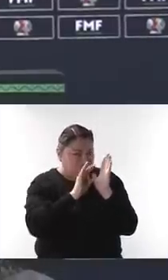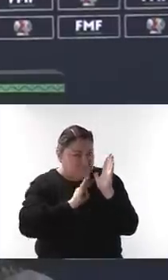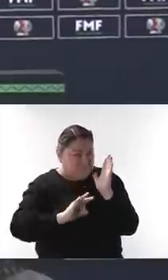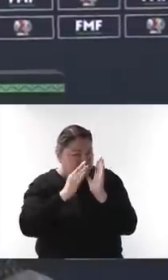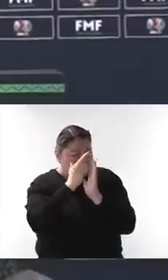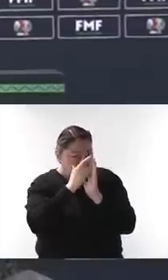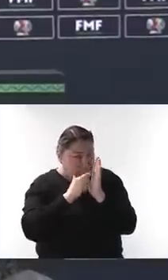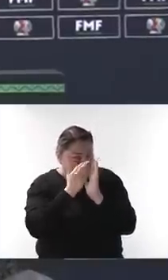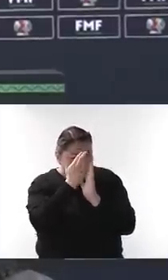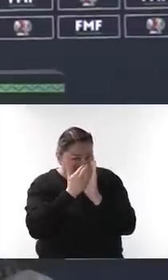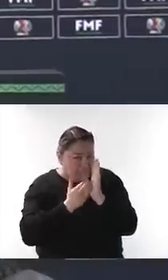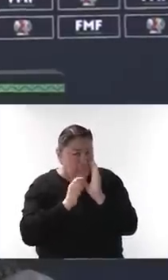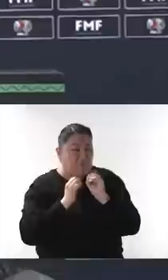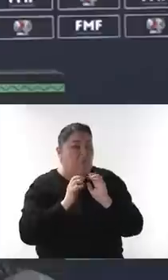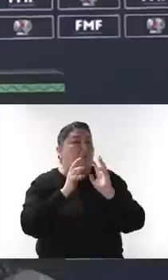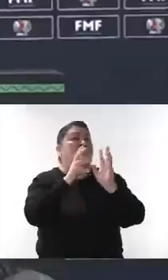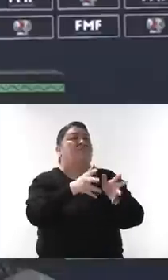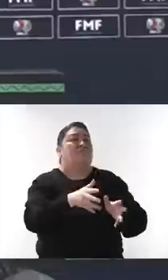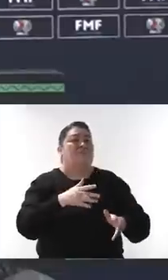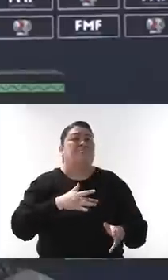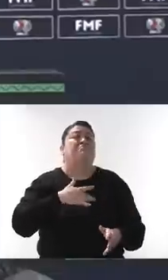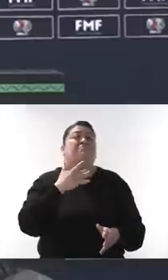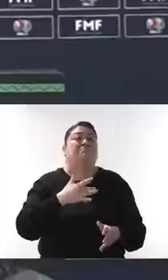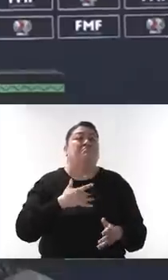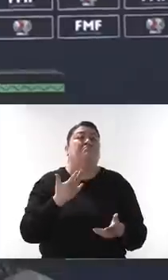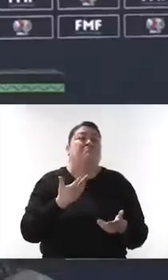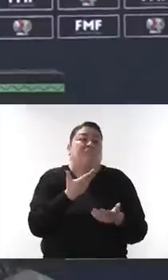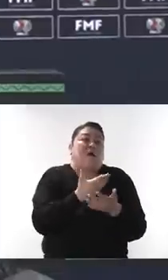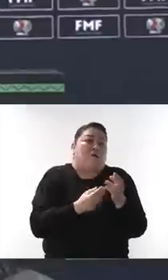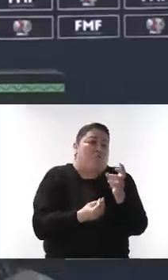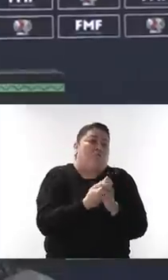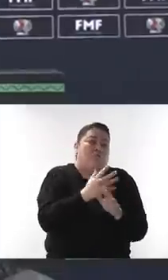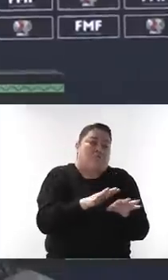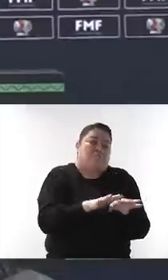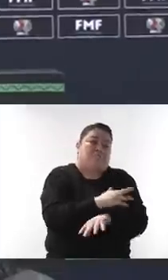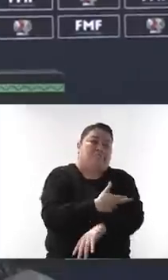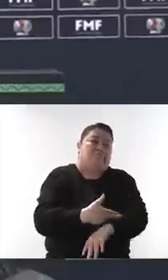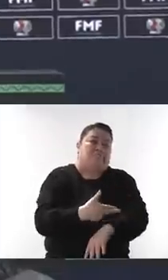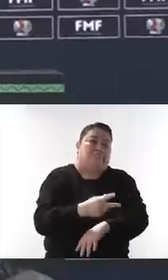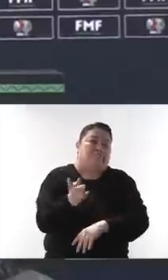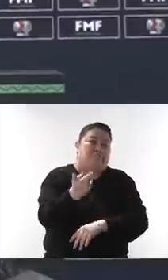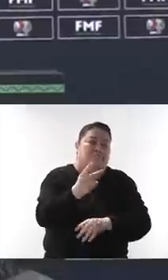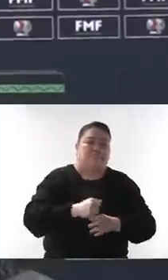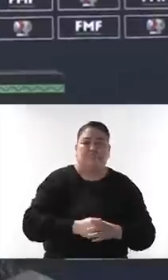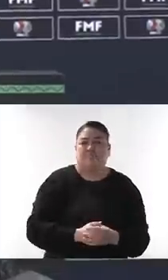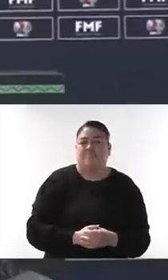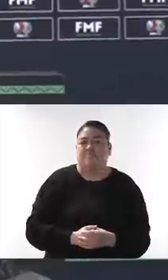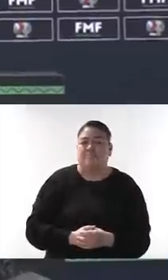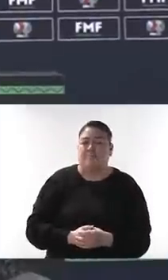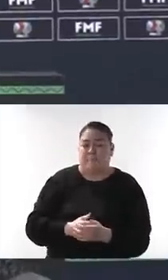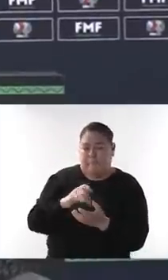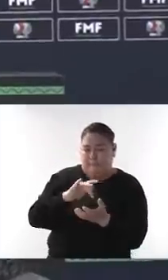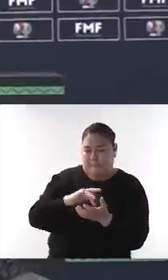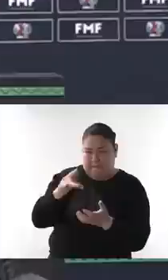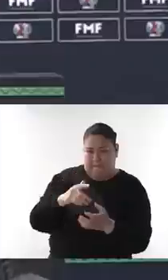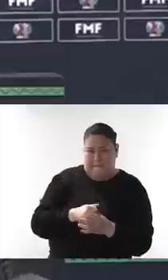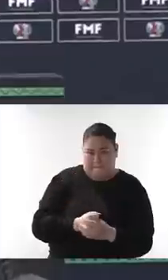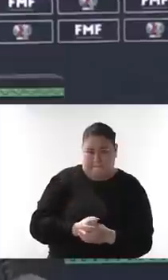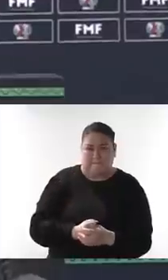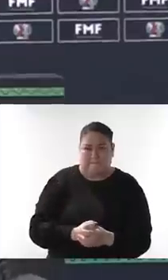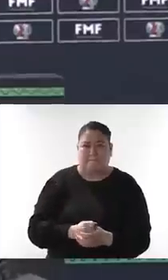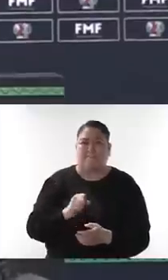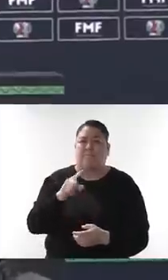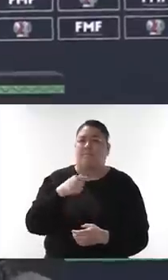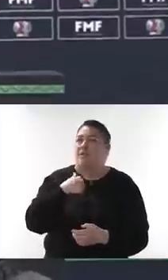que no se puede permitir en este proceso de cambio, en este proceso de modernización? Gracias, Edgar. Me remito a